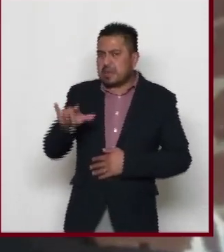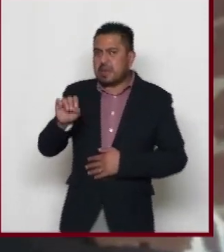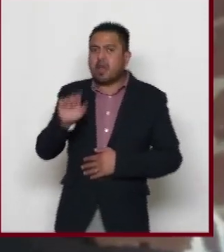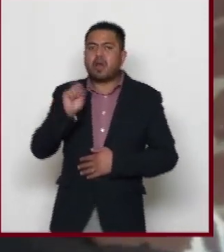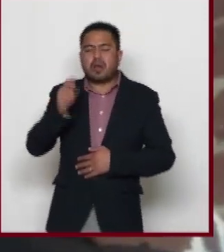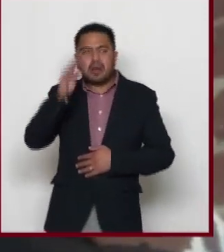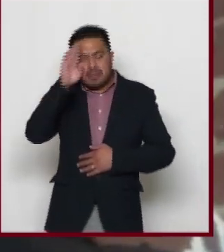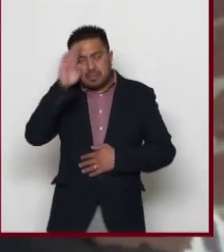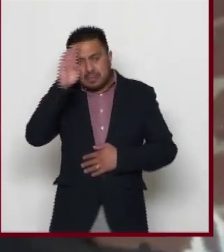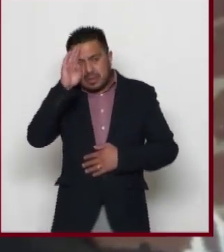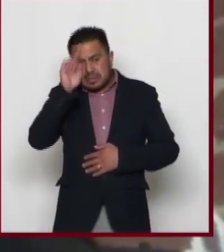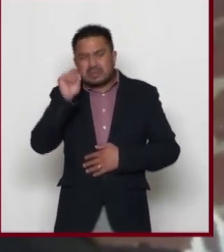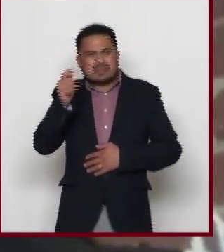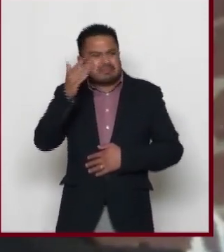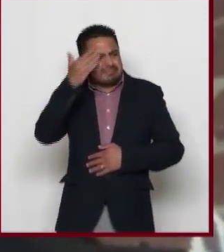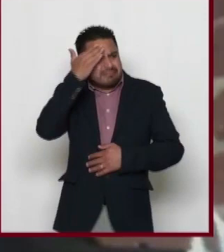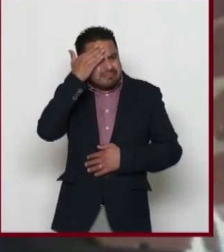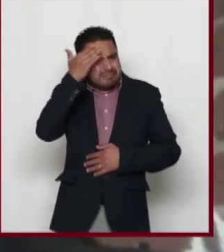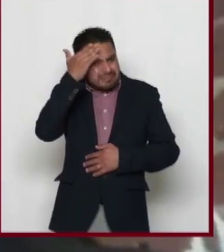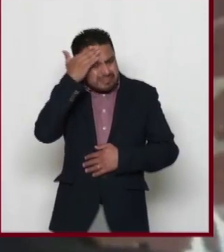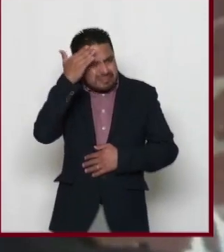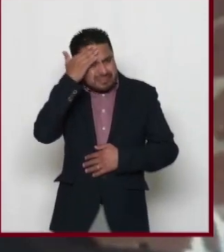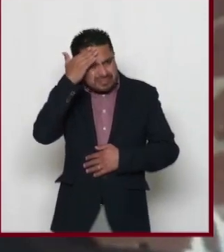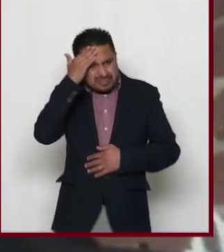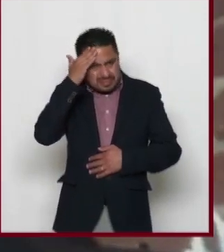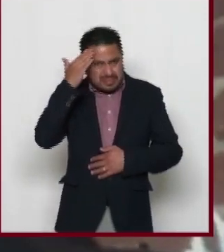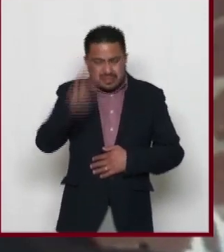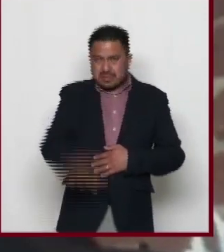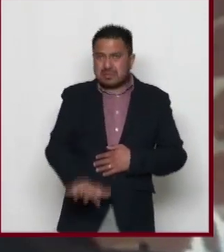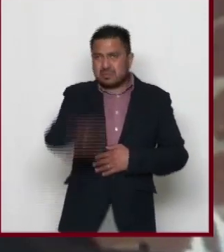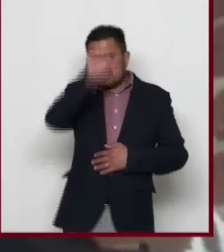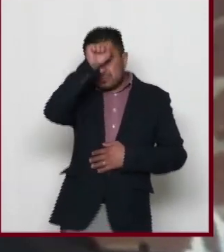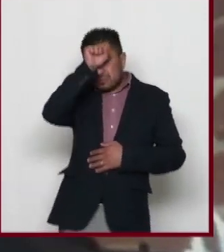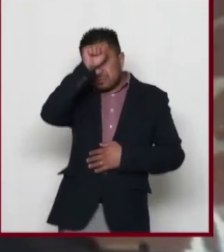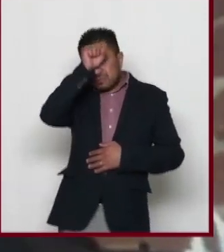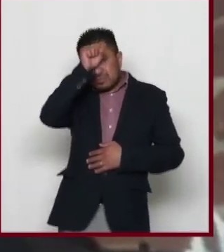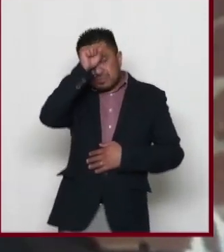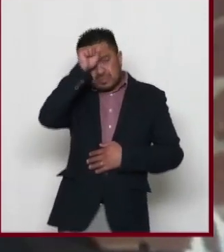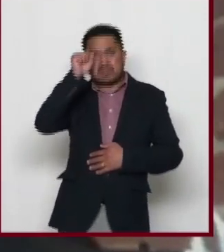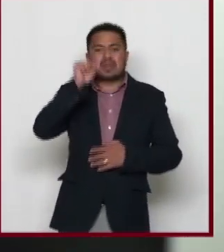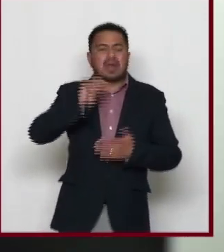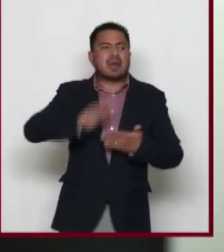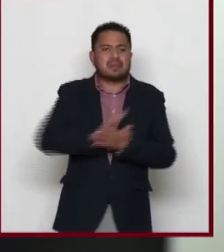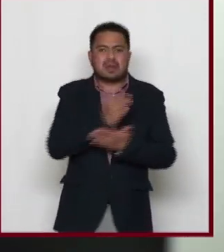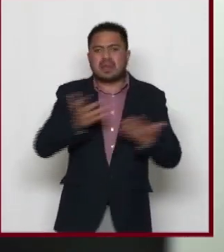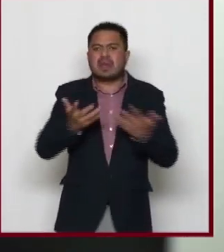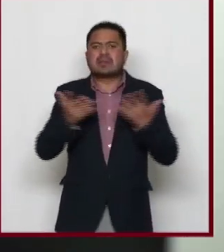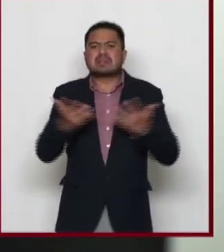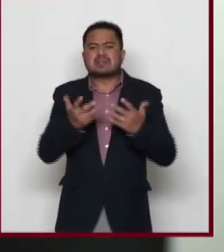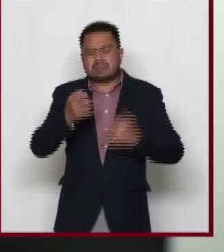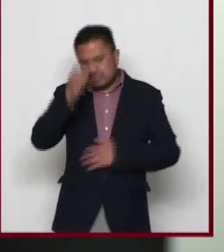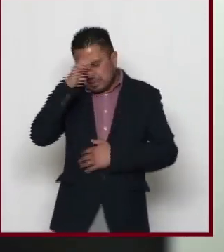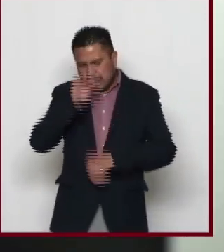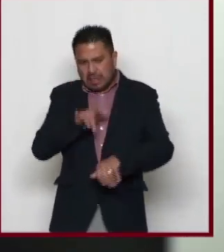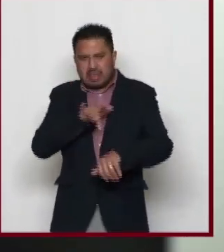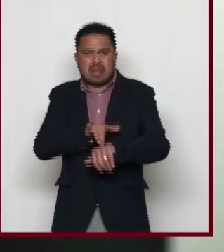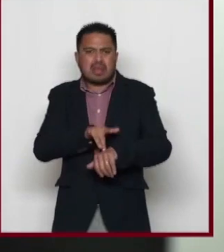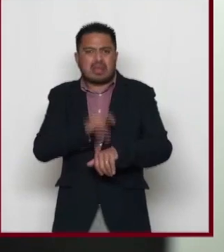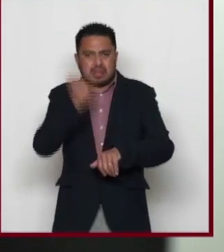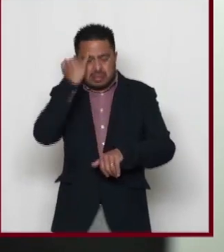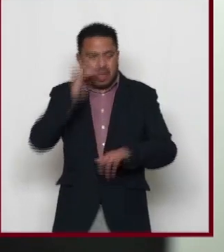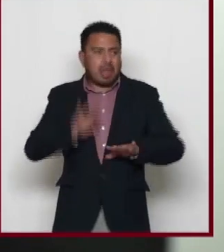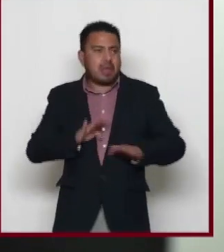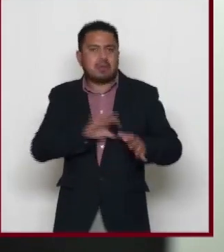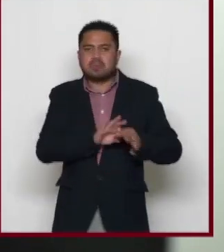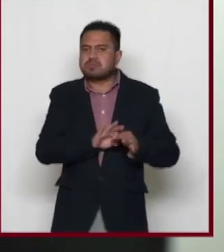que Galileo pensó. Lo más importante, desde luego, a destacar de Galileo es la capacidad de abstraer